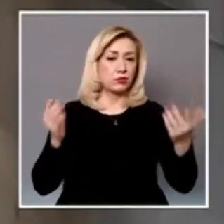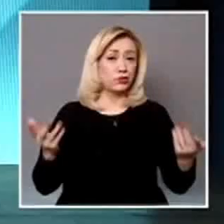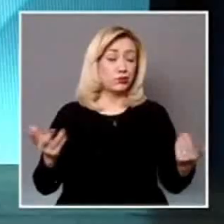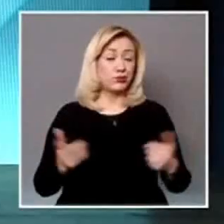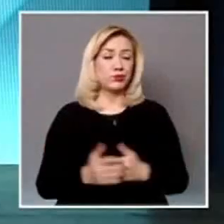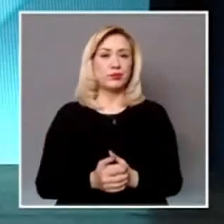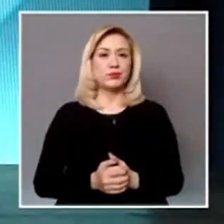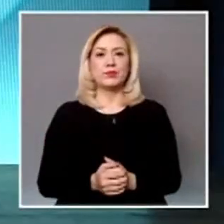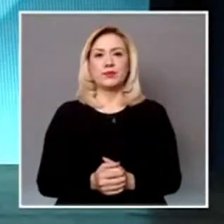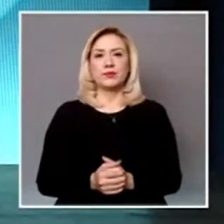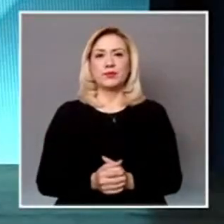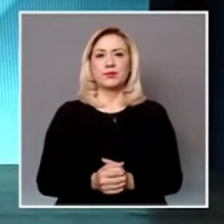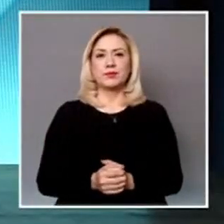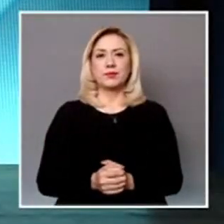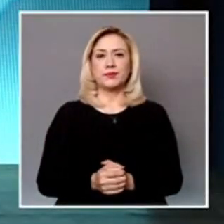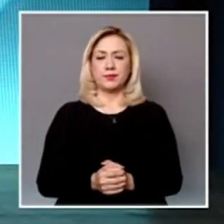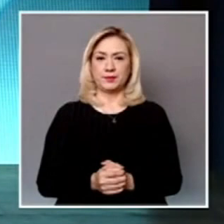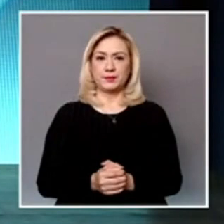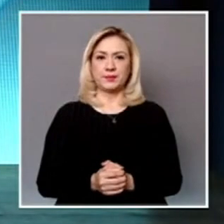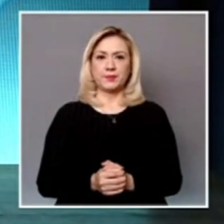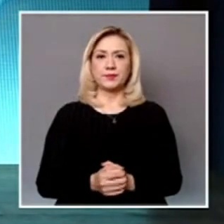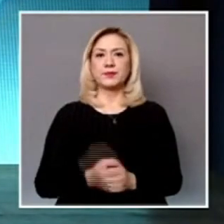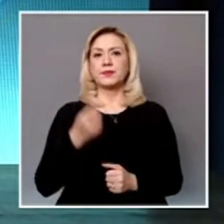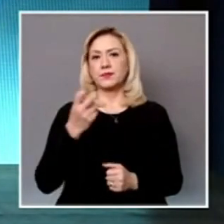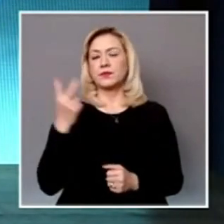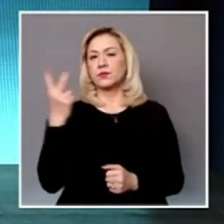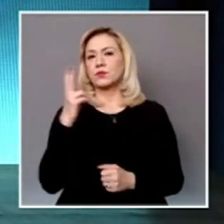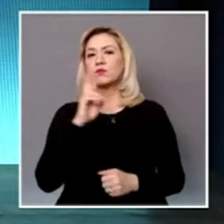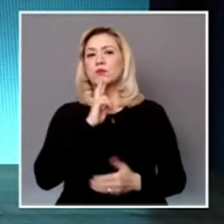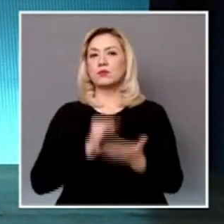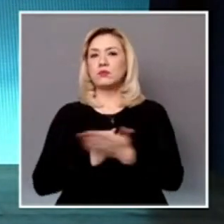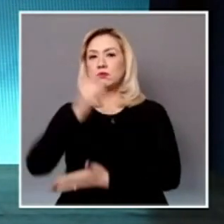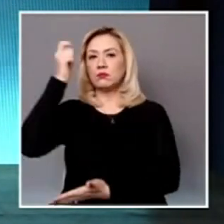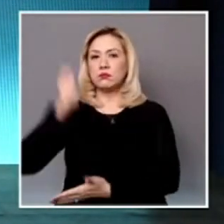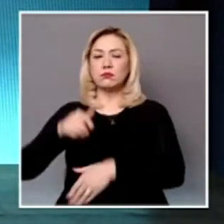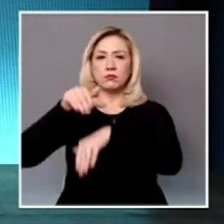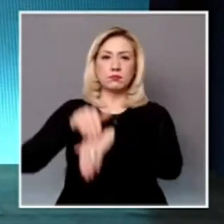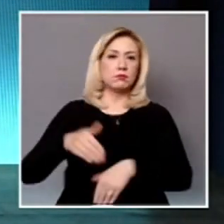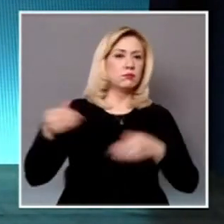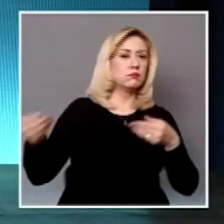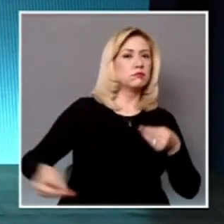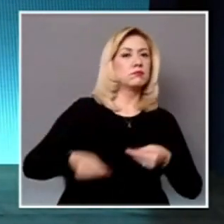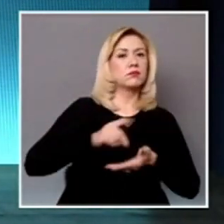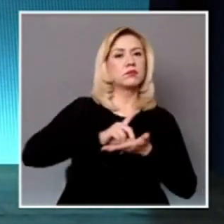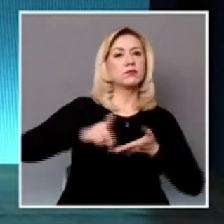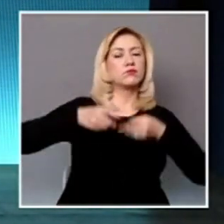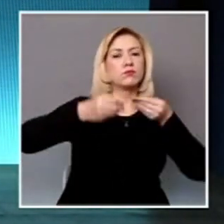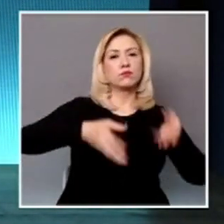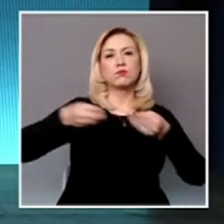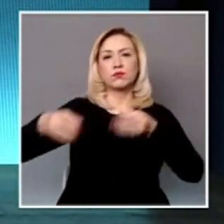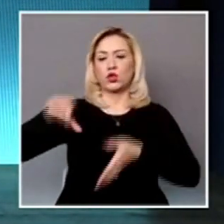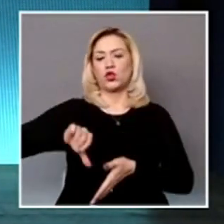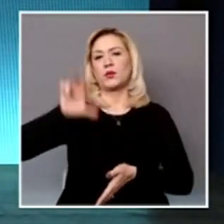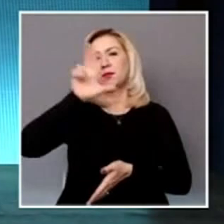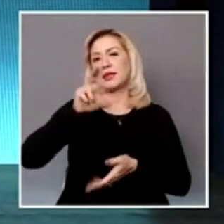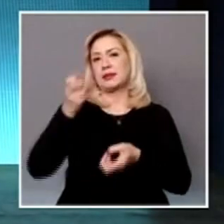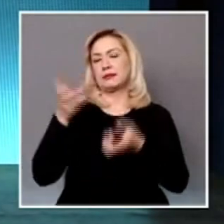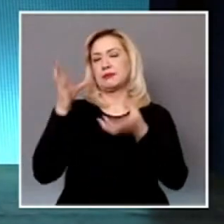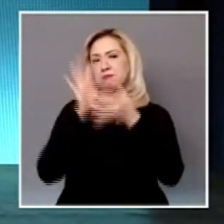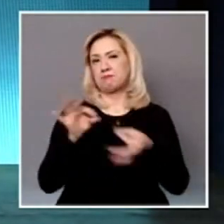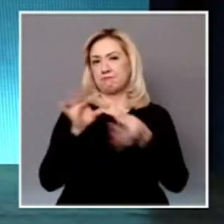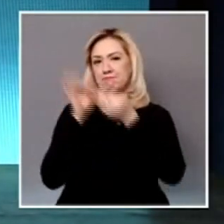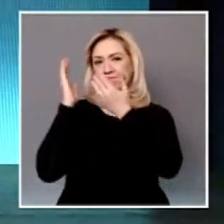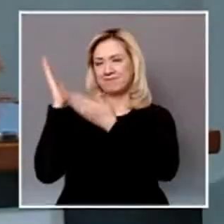Esas fueron las dos jurisprudencias establecidas por el Pleno de la Corte en la sesión de este martes. Gracias, Mario,